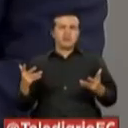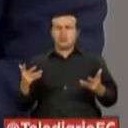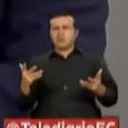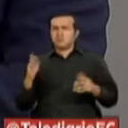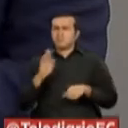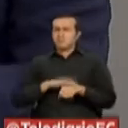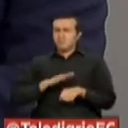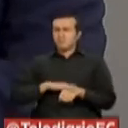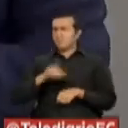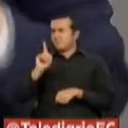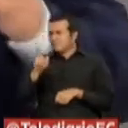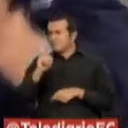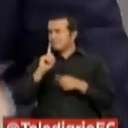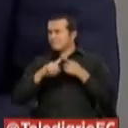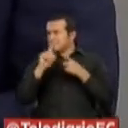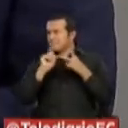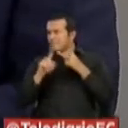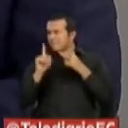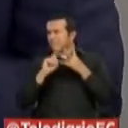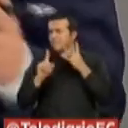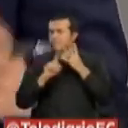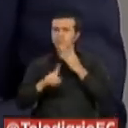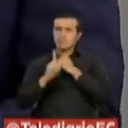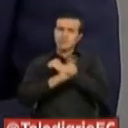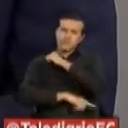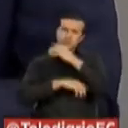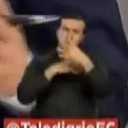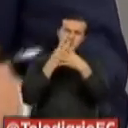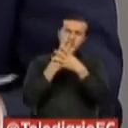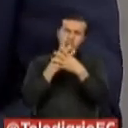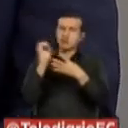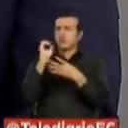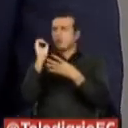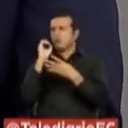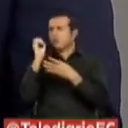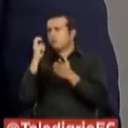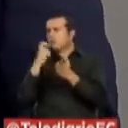de responsabilidades de carácter penal,